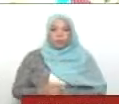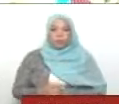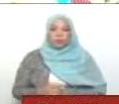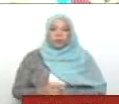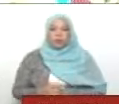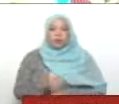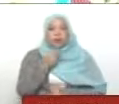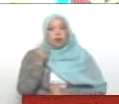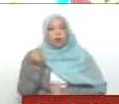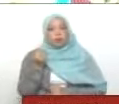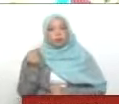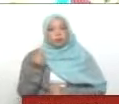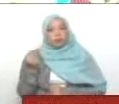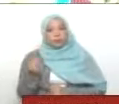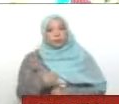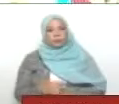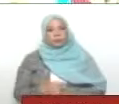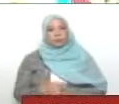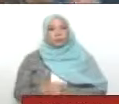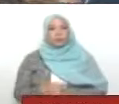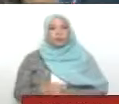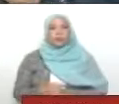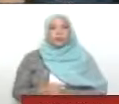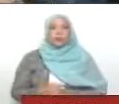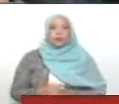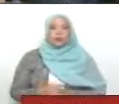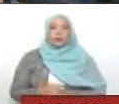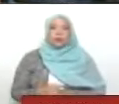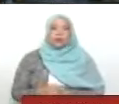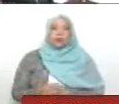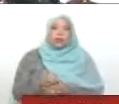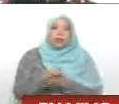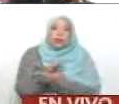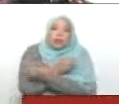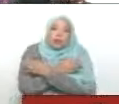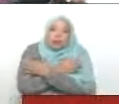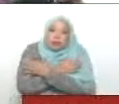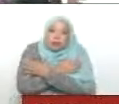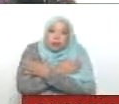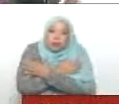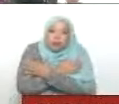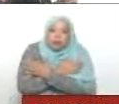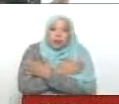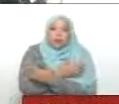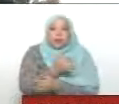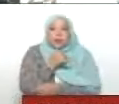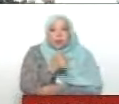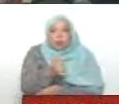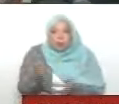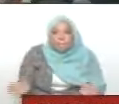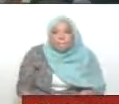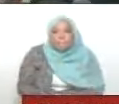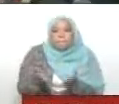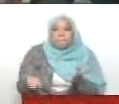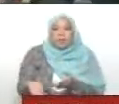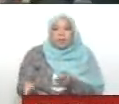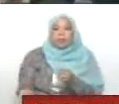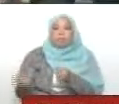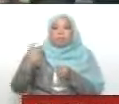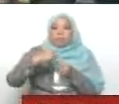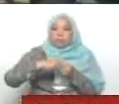Esos muchachos hay que abrazarlos, hay que